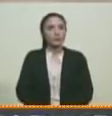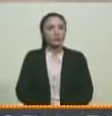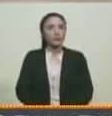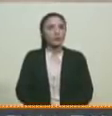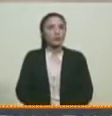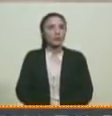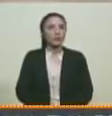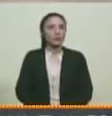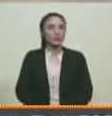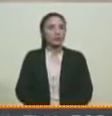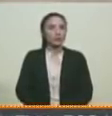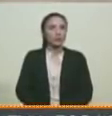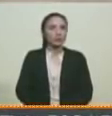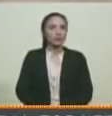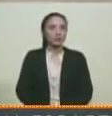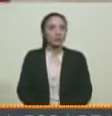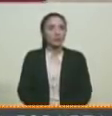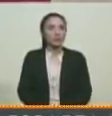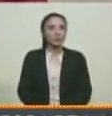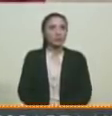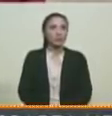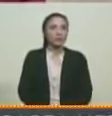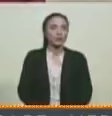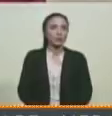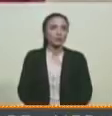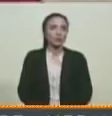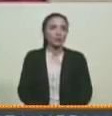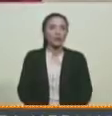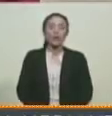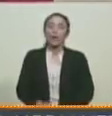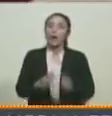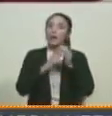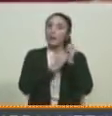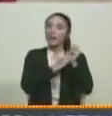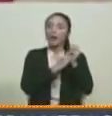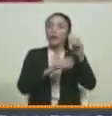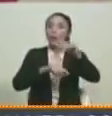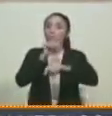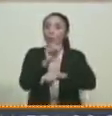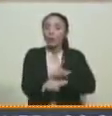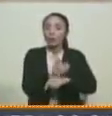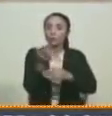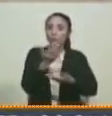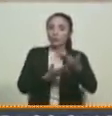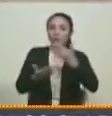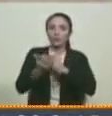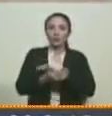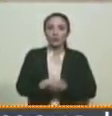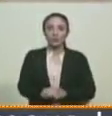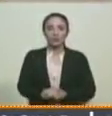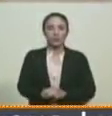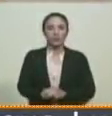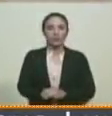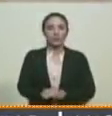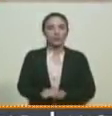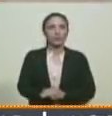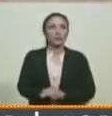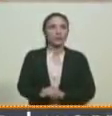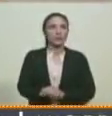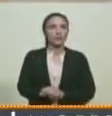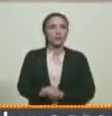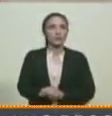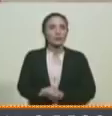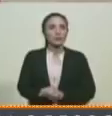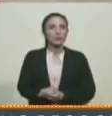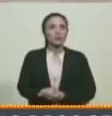revolución de 19 años con la experiencia. Un liderazgo unificado y compartido. Sin mayores